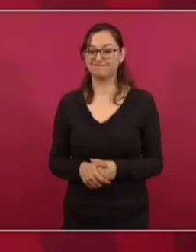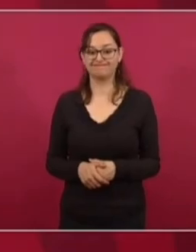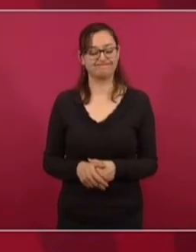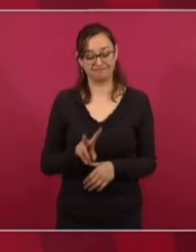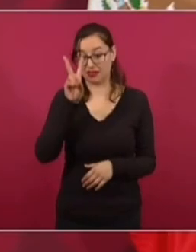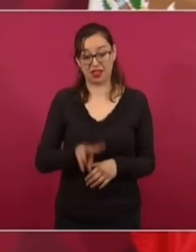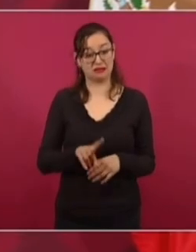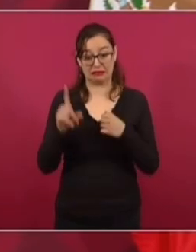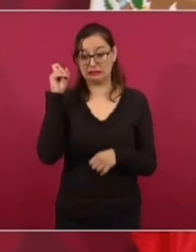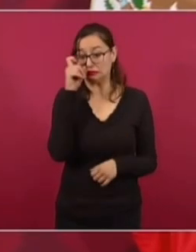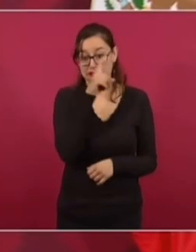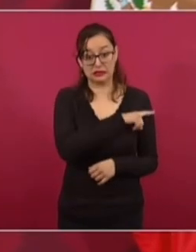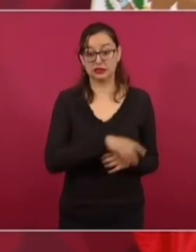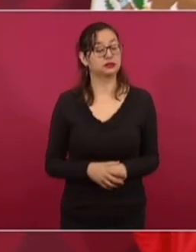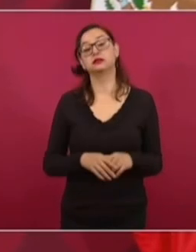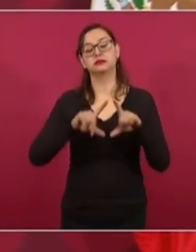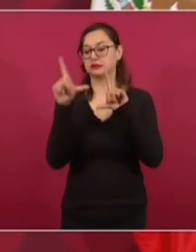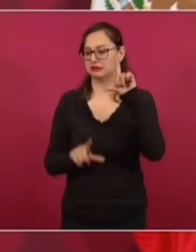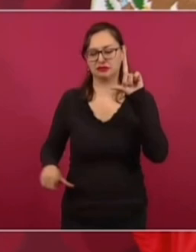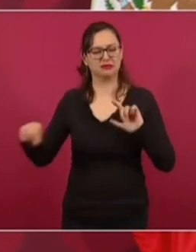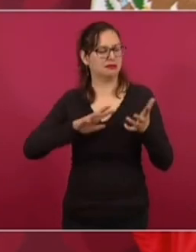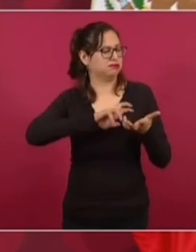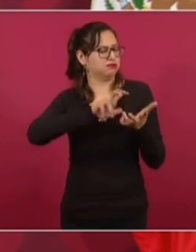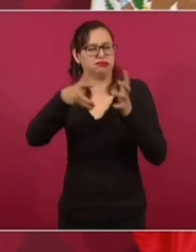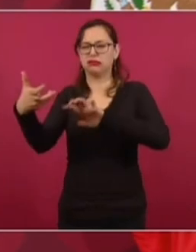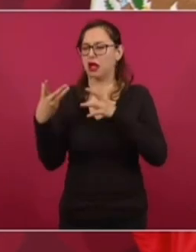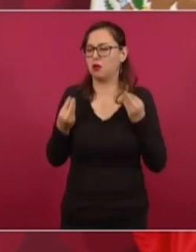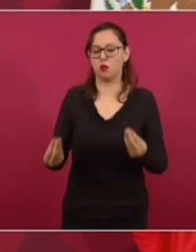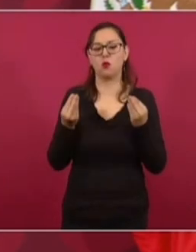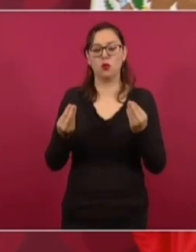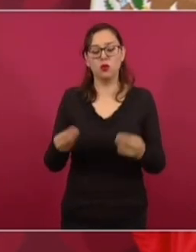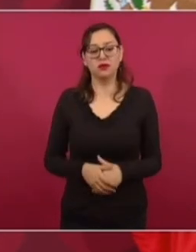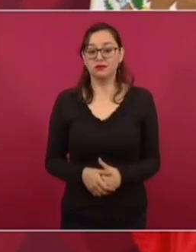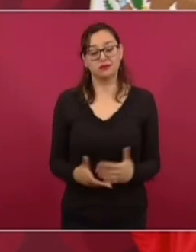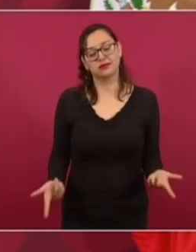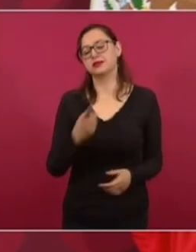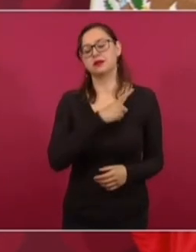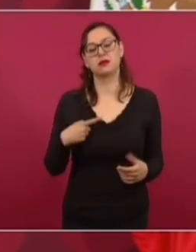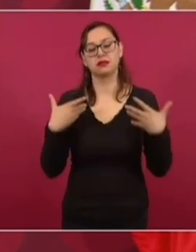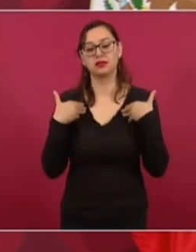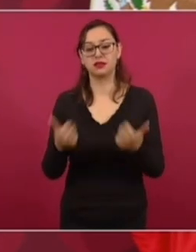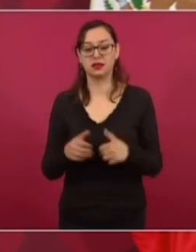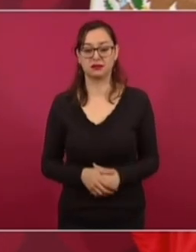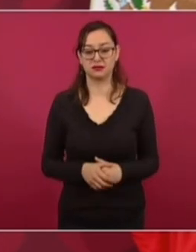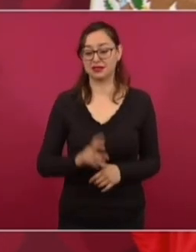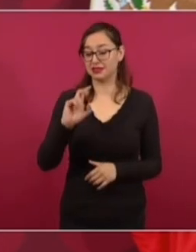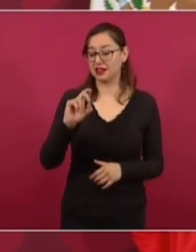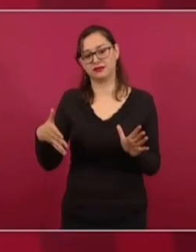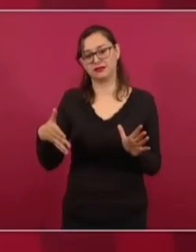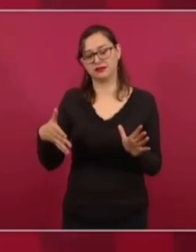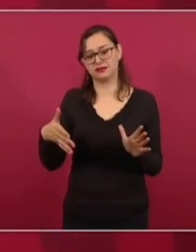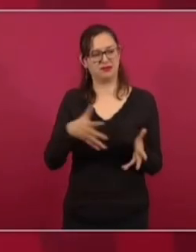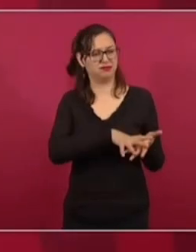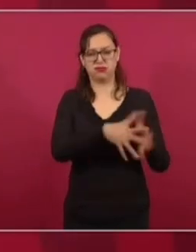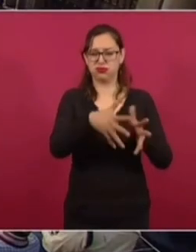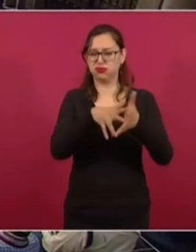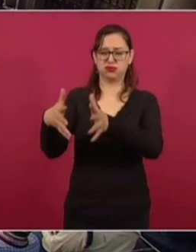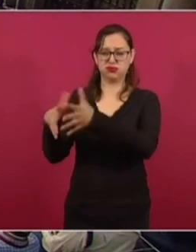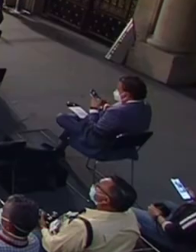había mucha descomposición social y sigue habiendo. Fueron 36 años de ignominia